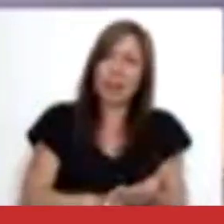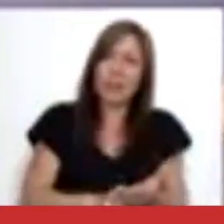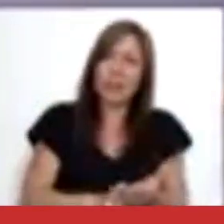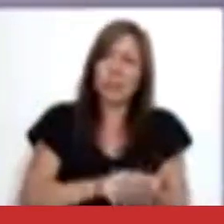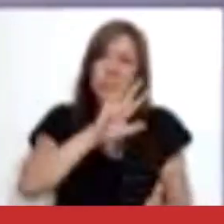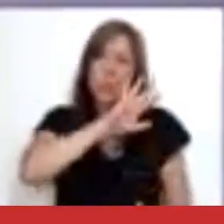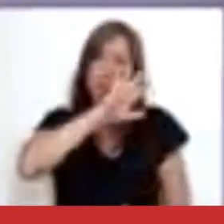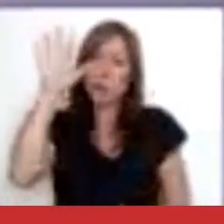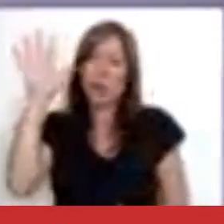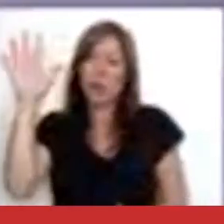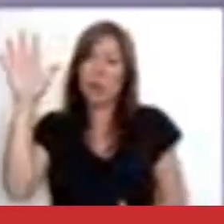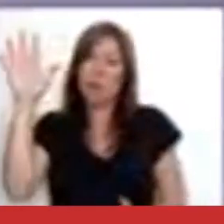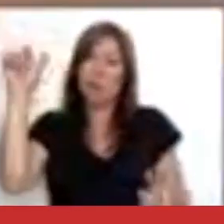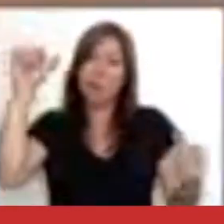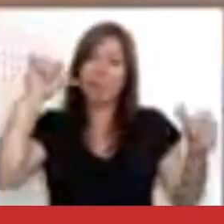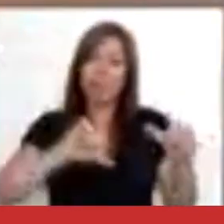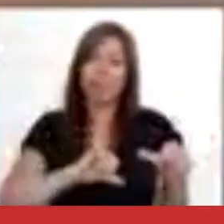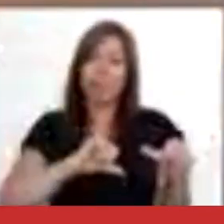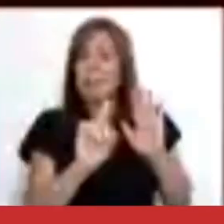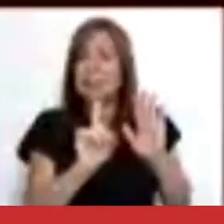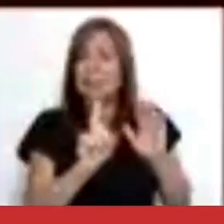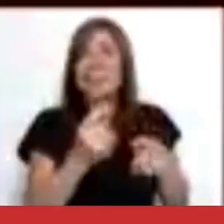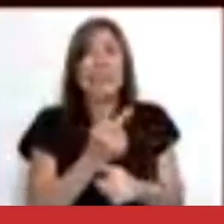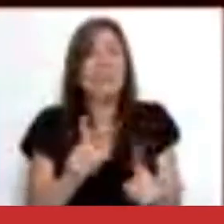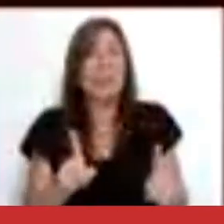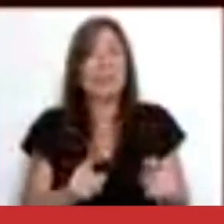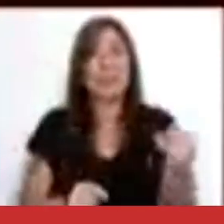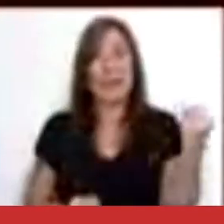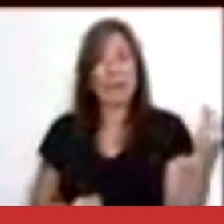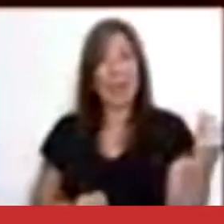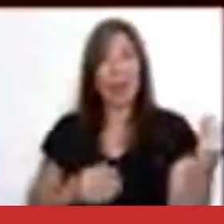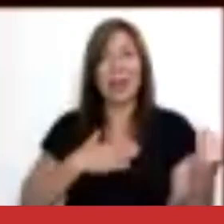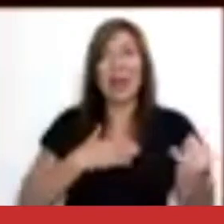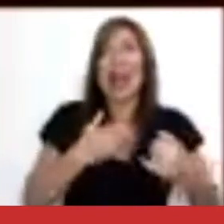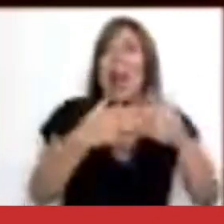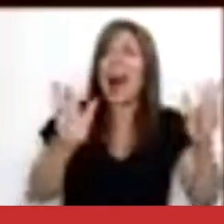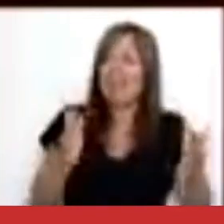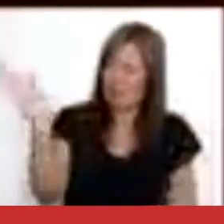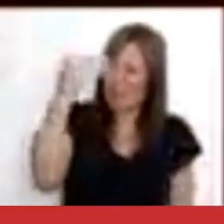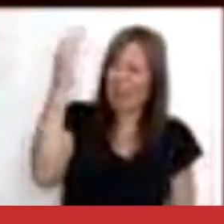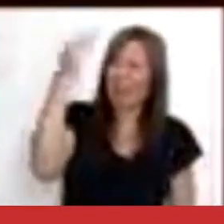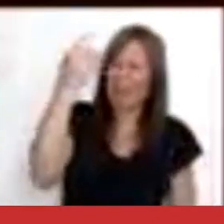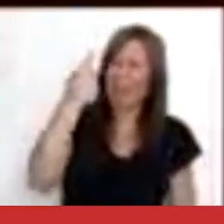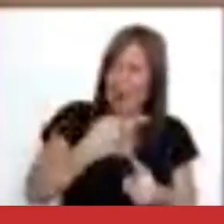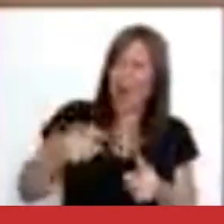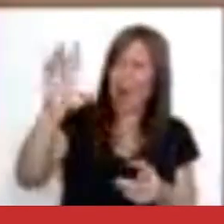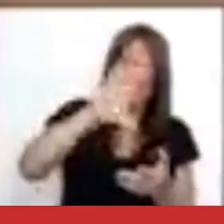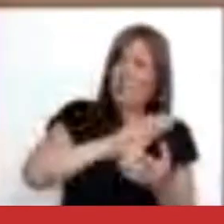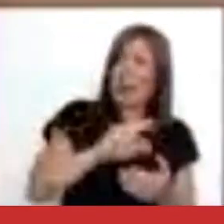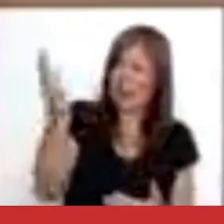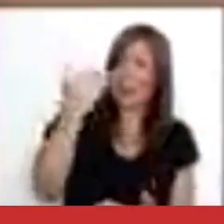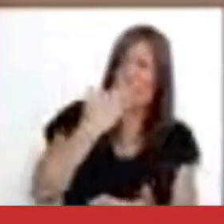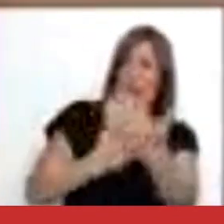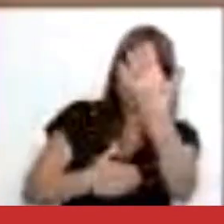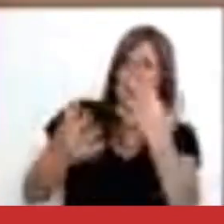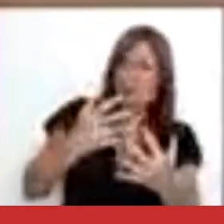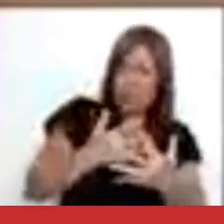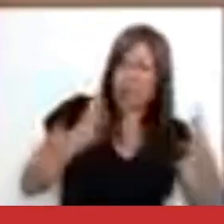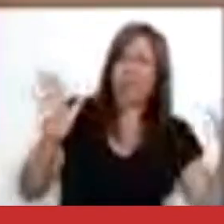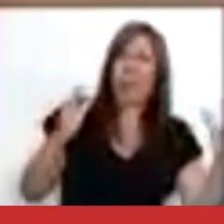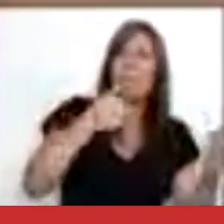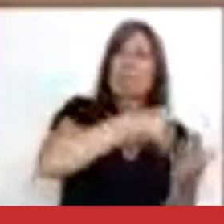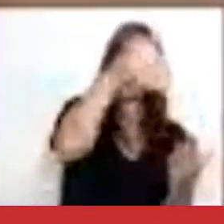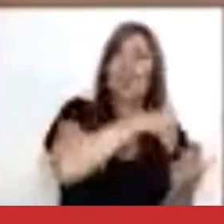ha convertido sus sueños en pesadillas. A diferencia de la izquierda, que quiere abrir las puertas y ventanas de Chile de par en